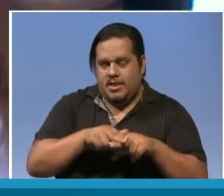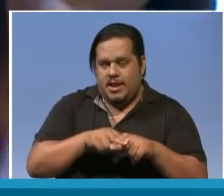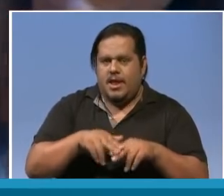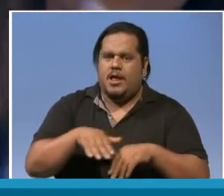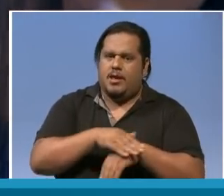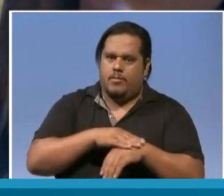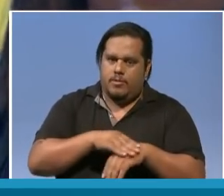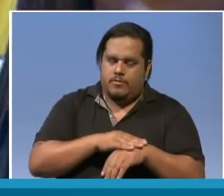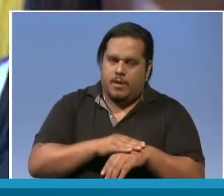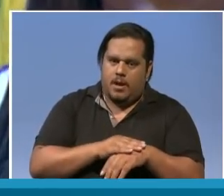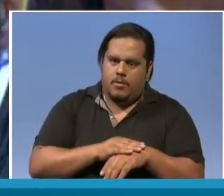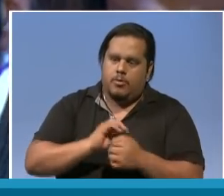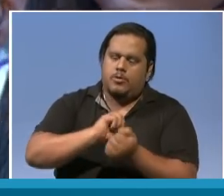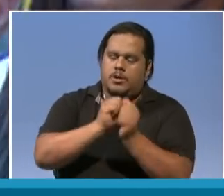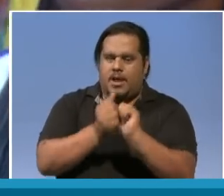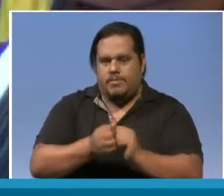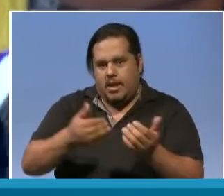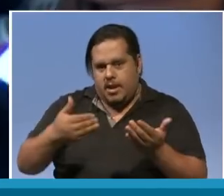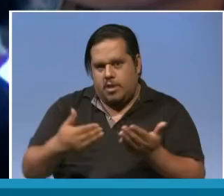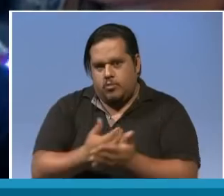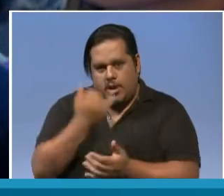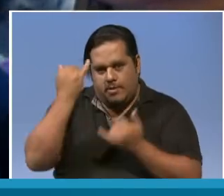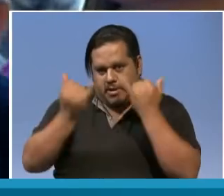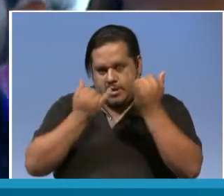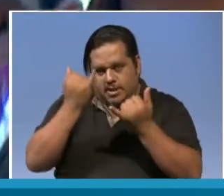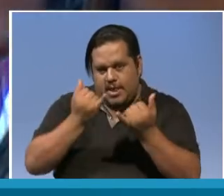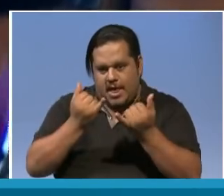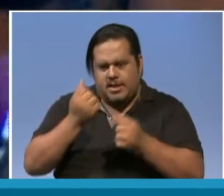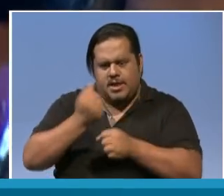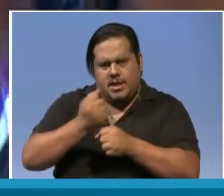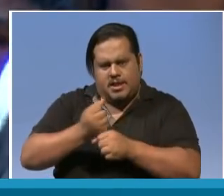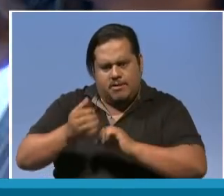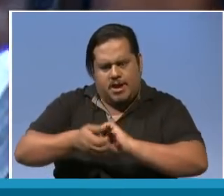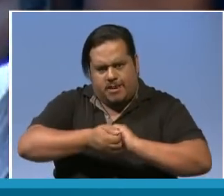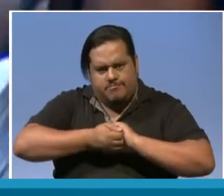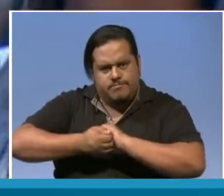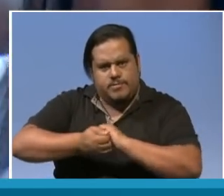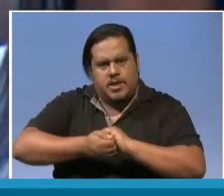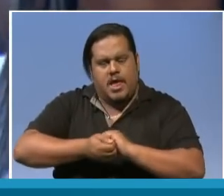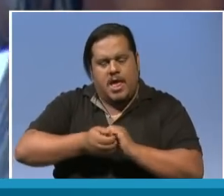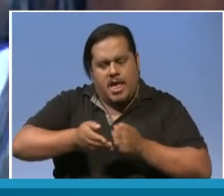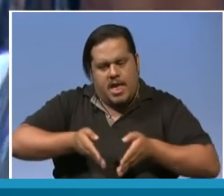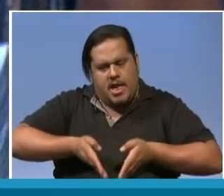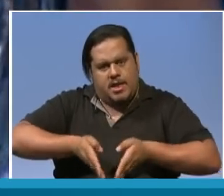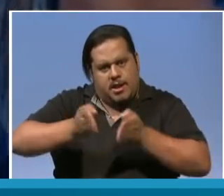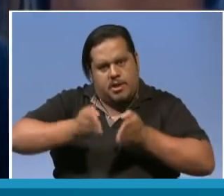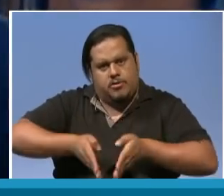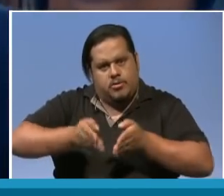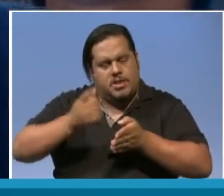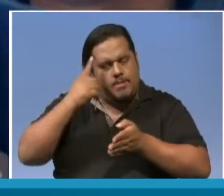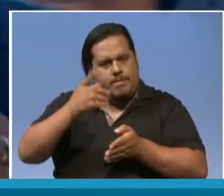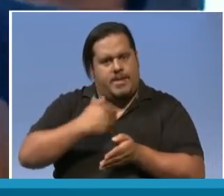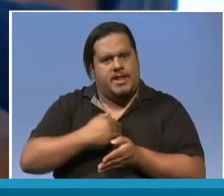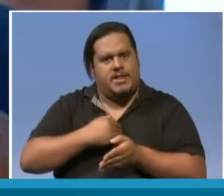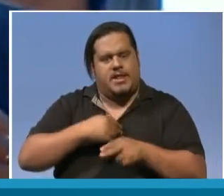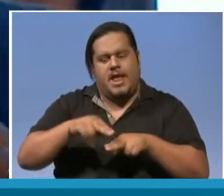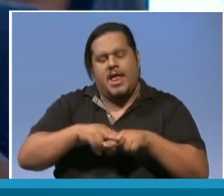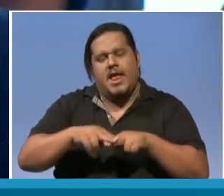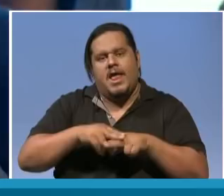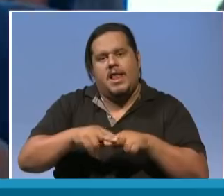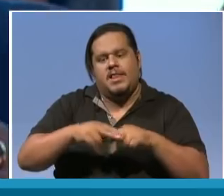actualizarnos y trabajar en conjunto con nuestros equipos en la ruta crítica para que tengamos el tren